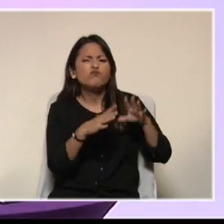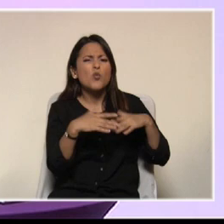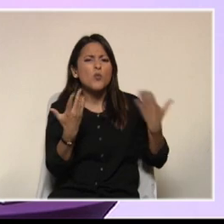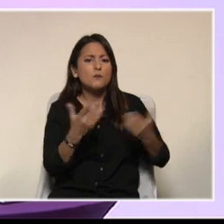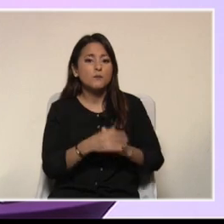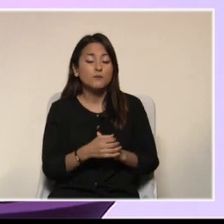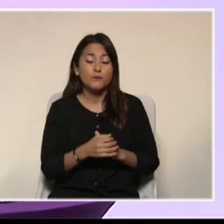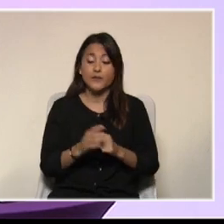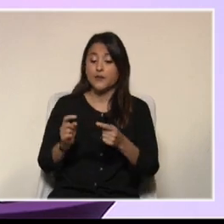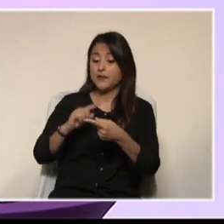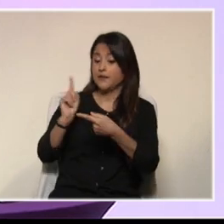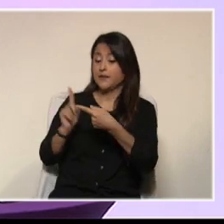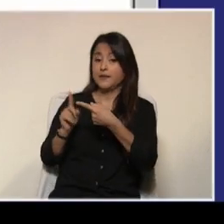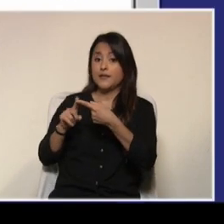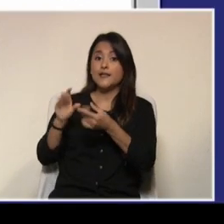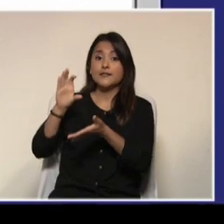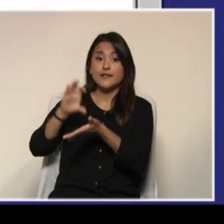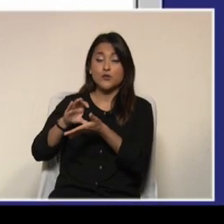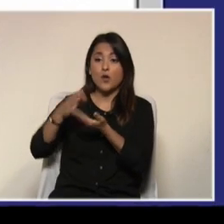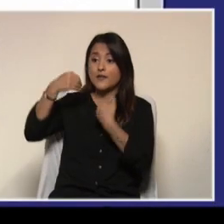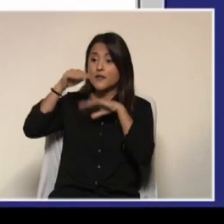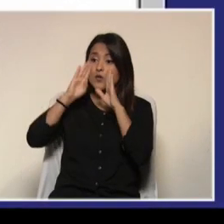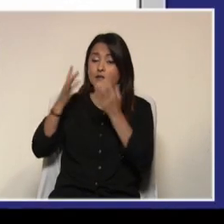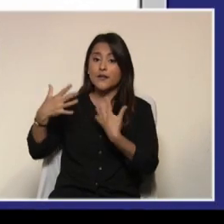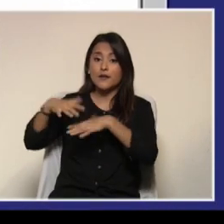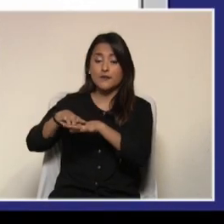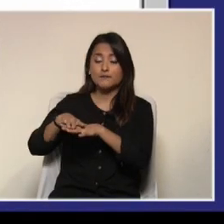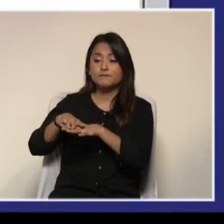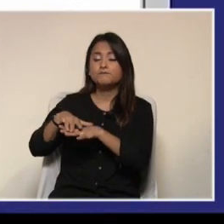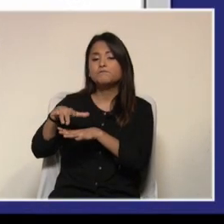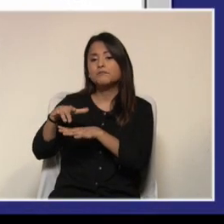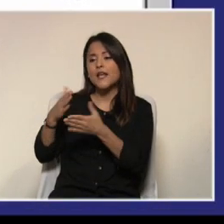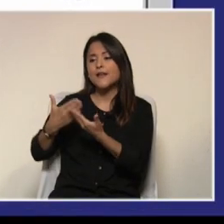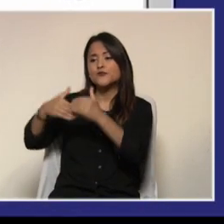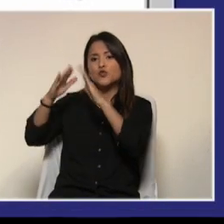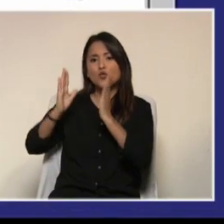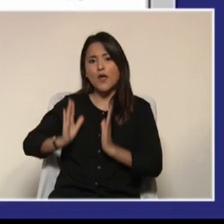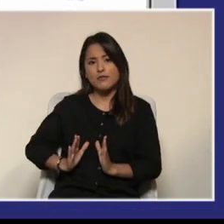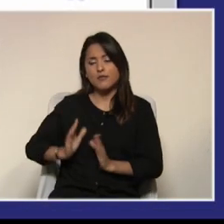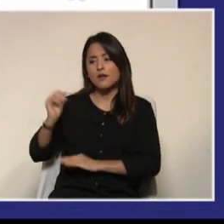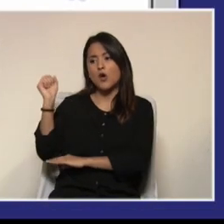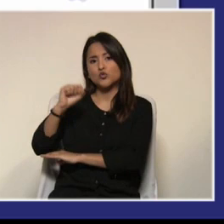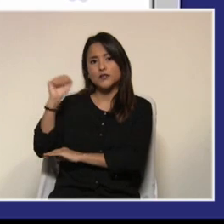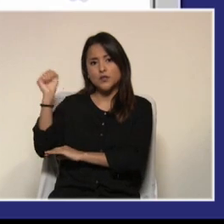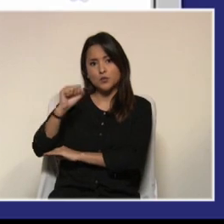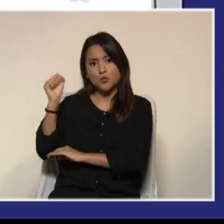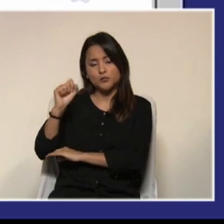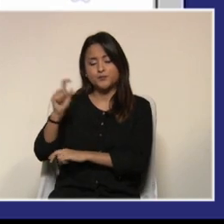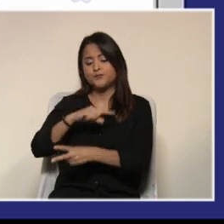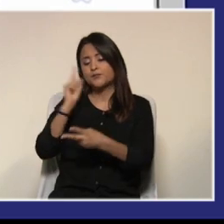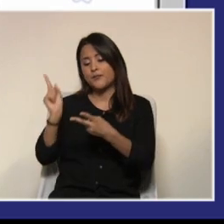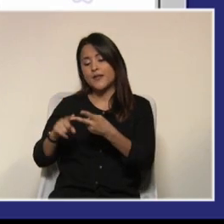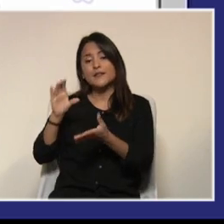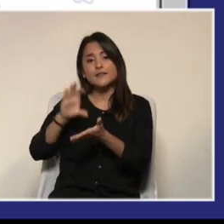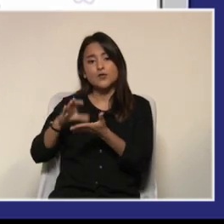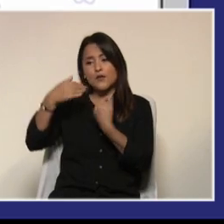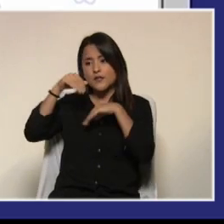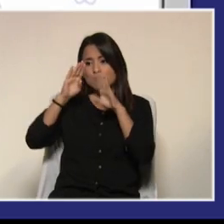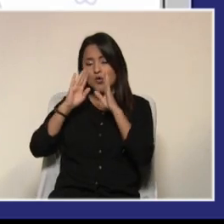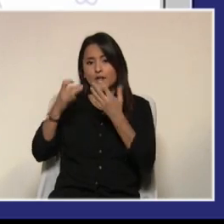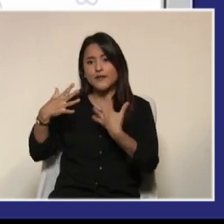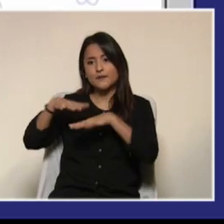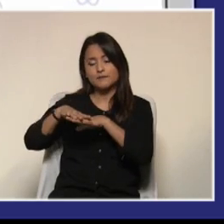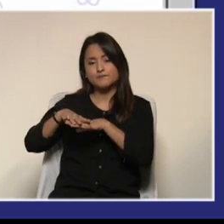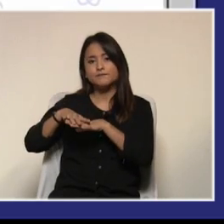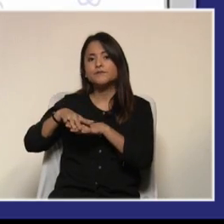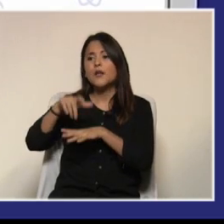hablar del Centro de Atención Integral para los estudiantes con autismo. También te puedo presentar el Centro de Atención Integral para las personas